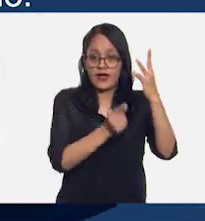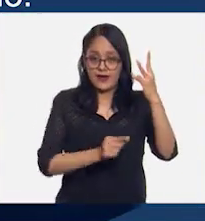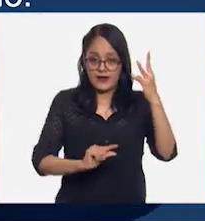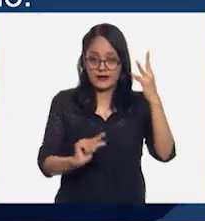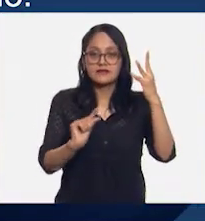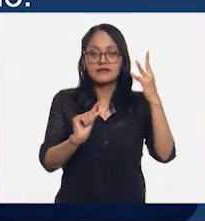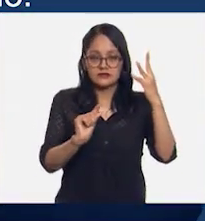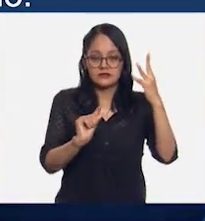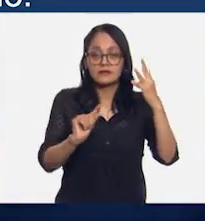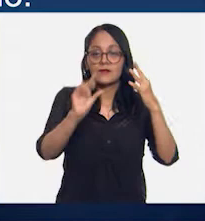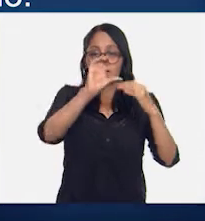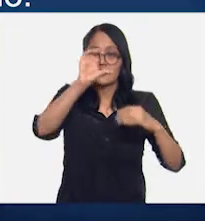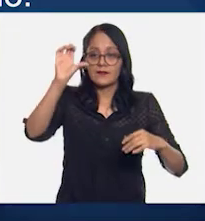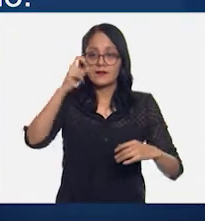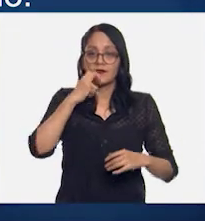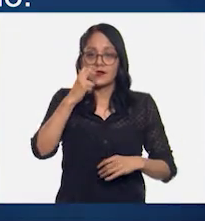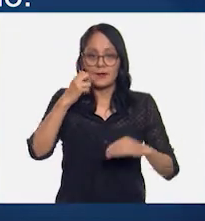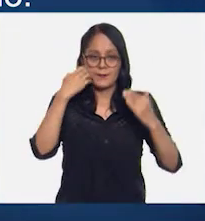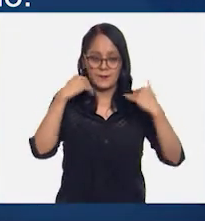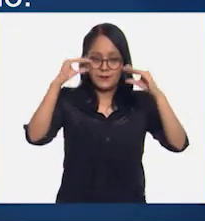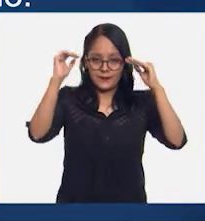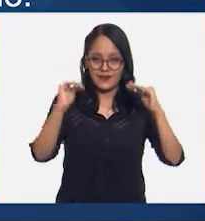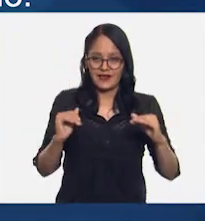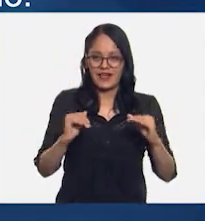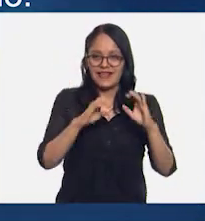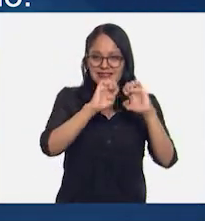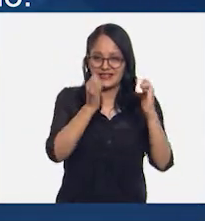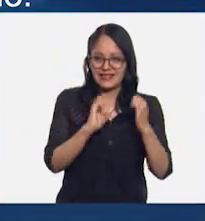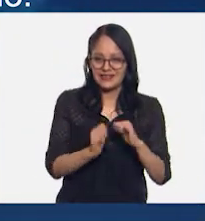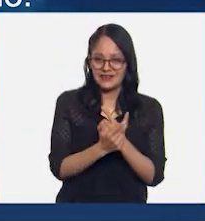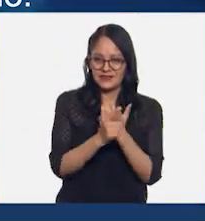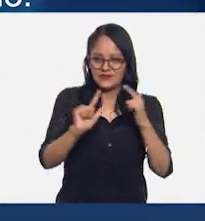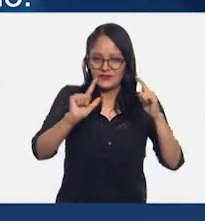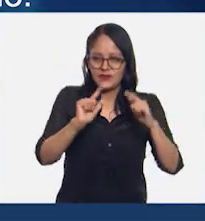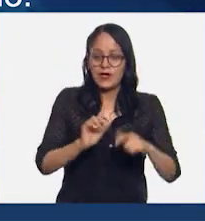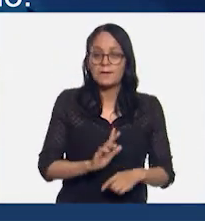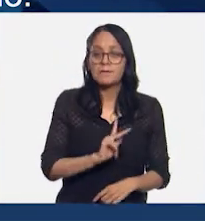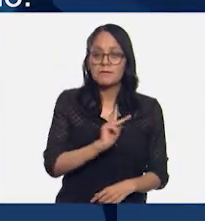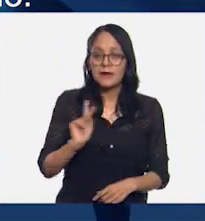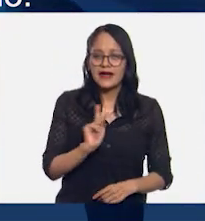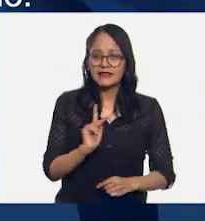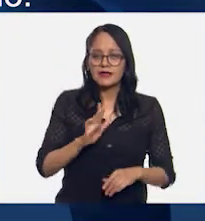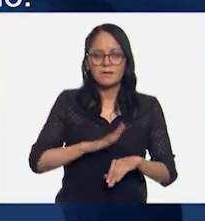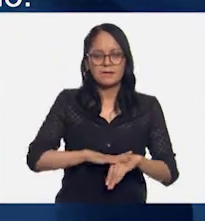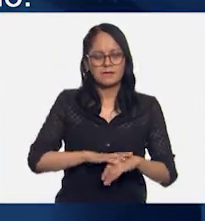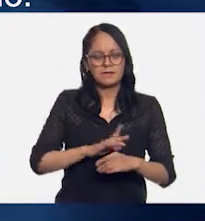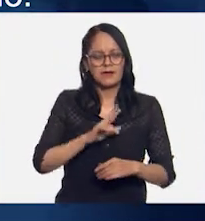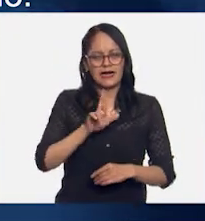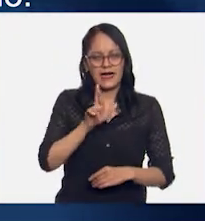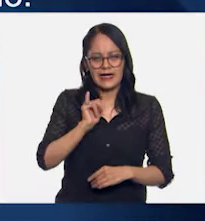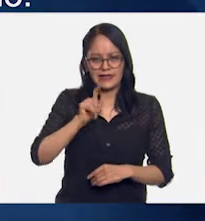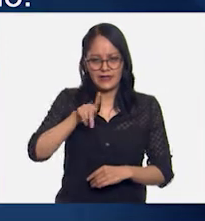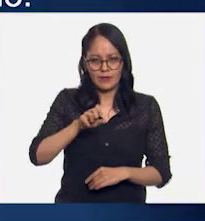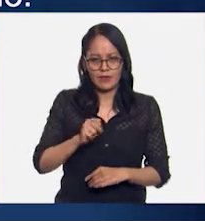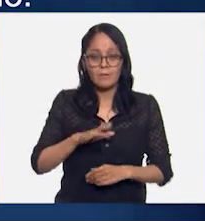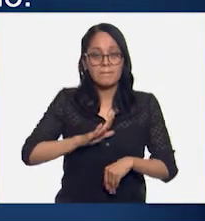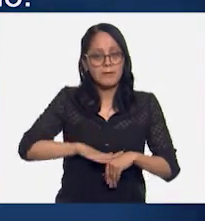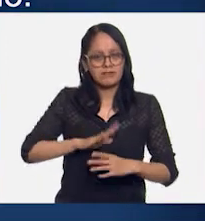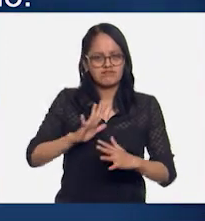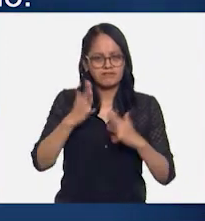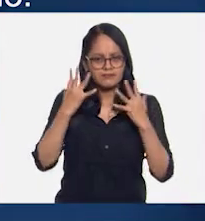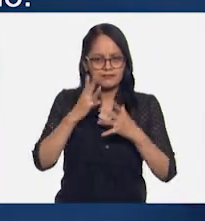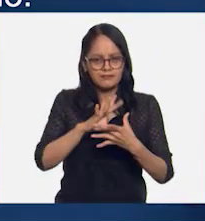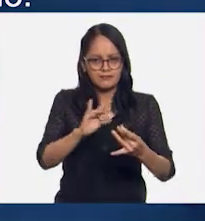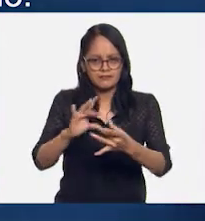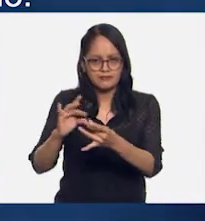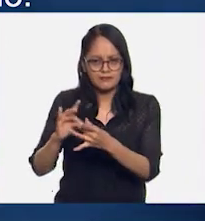la estatua es liberada del vacío, el ritmo del poema se vuelve cada vez más ágil, no solo porque los signos de puntuación